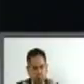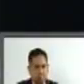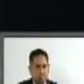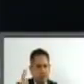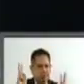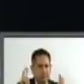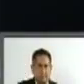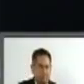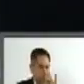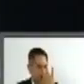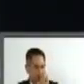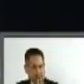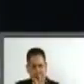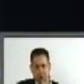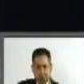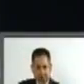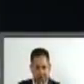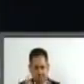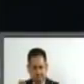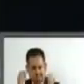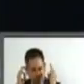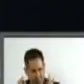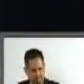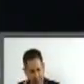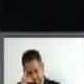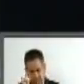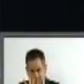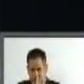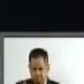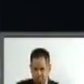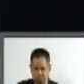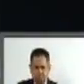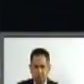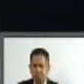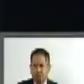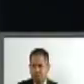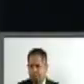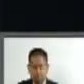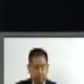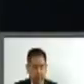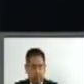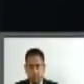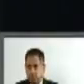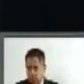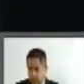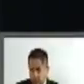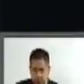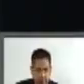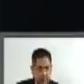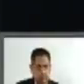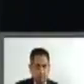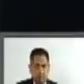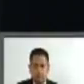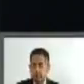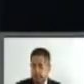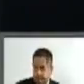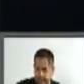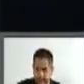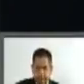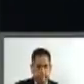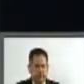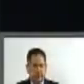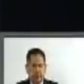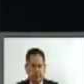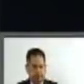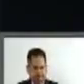libertades necesarias para lograr una integración regional: intercambio de bienes, de servicios capitales y de